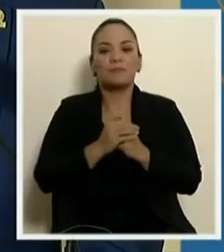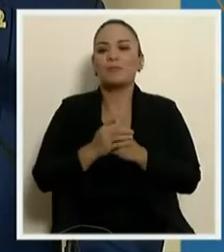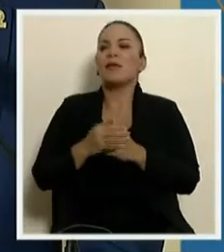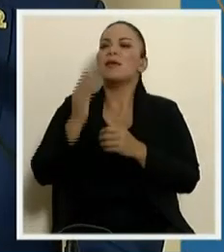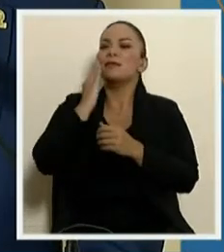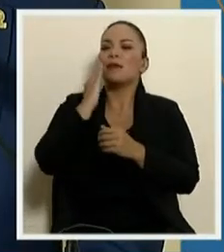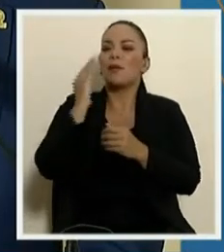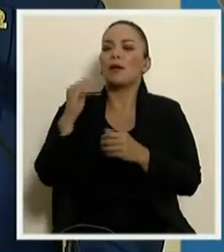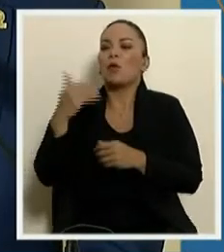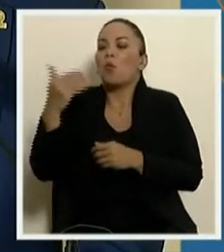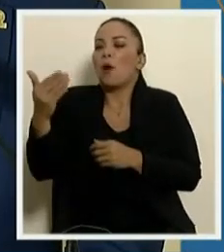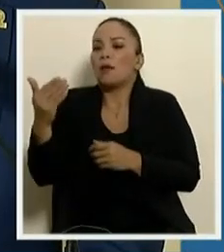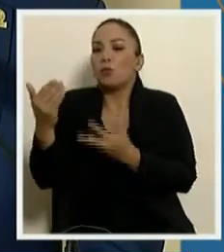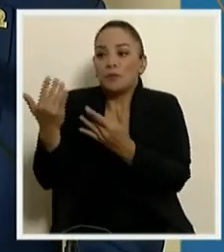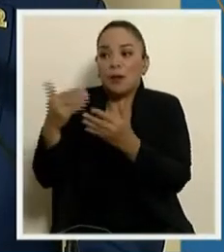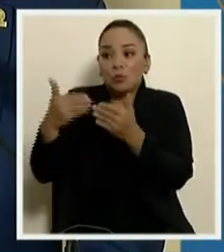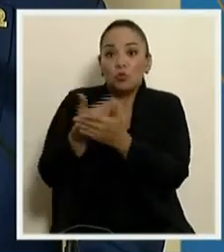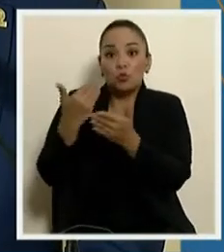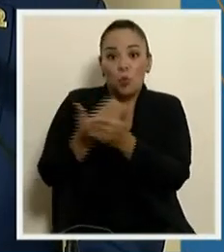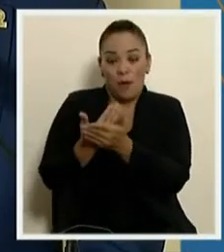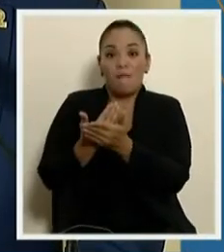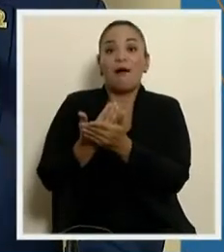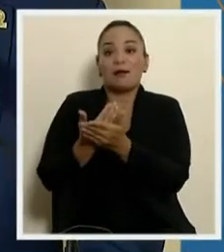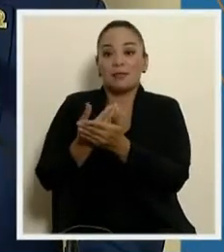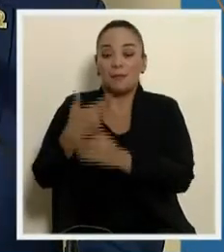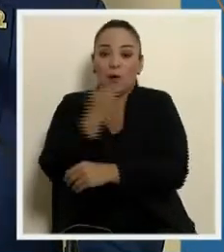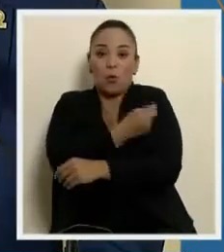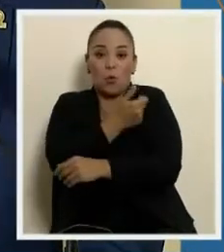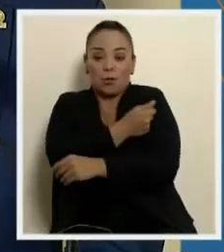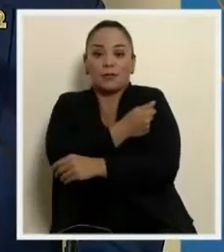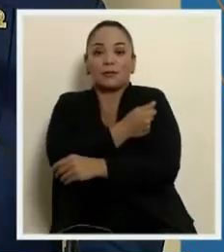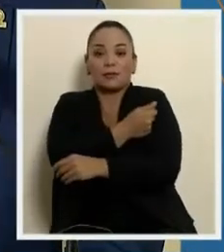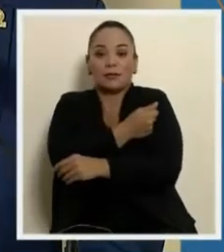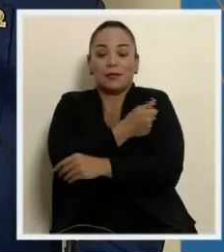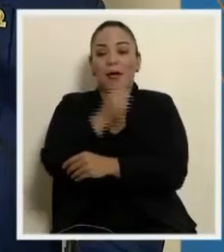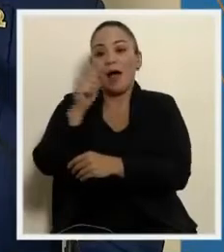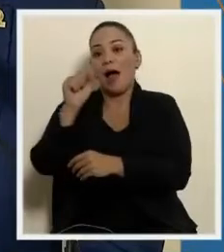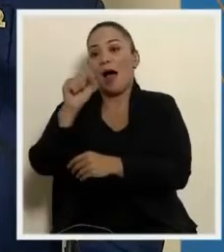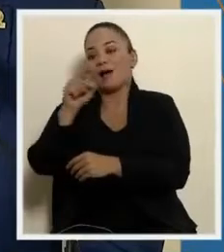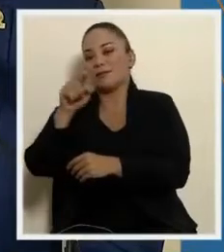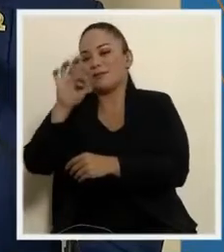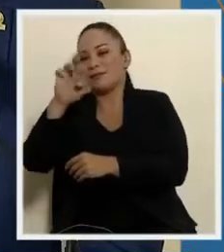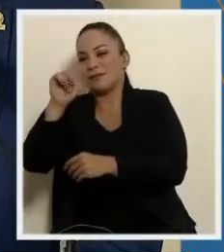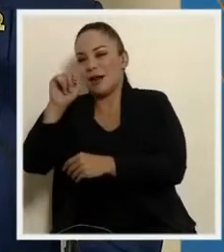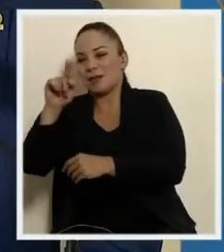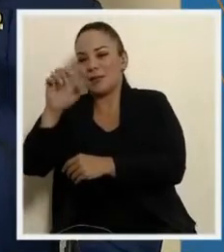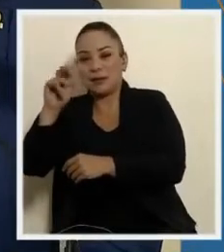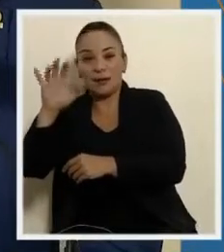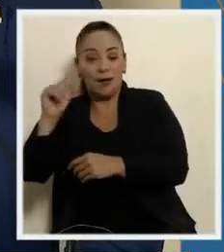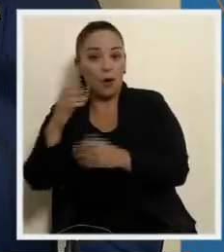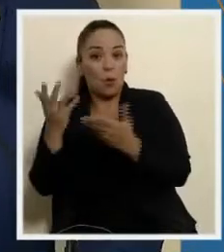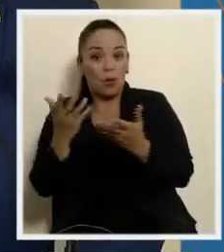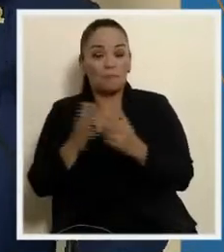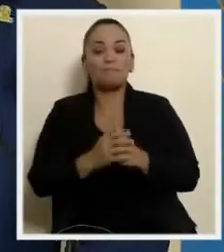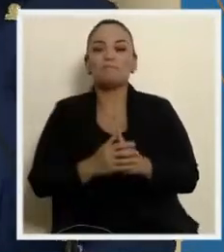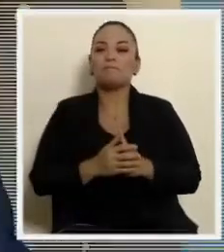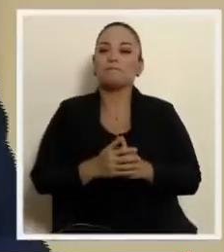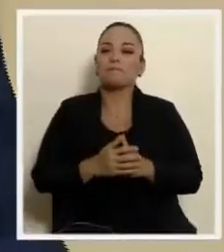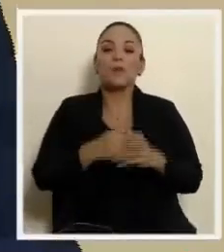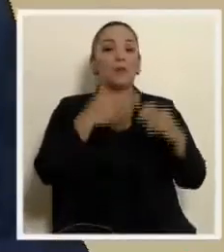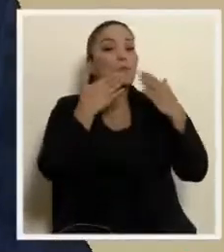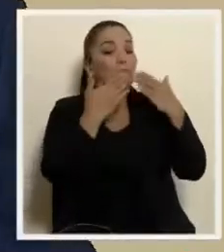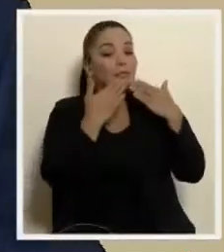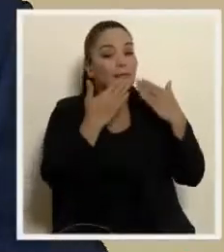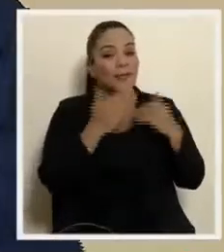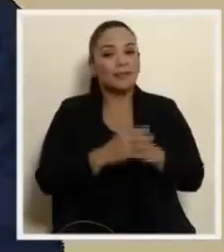cuándo entonces ya esperamos vacunas nuevas de AstraZeneca y qué pasó con las entregas de COVAX, que al final tuvimos una entrega muy pequeñita, nada más hace 2 semanas. Muchas gracias. Muchas